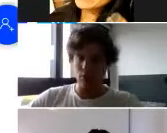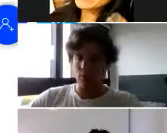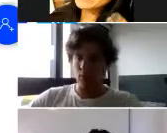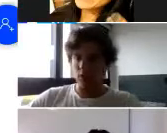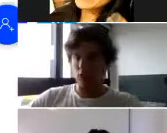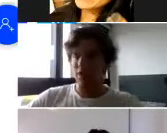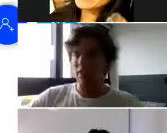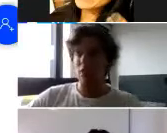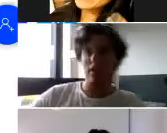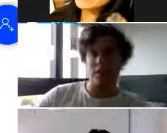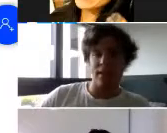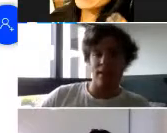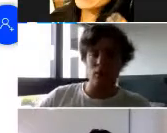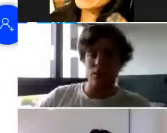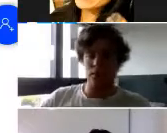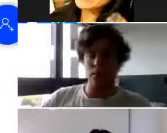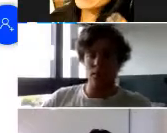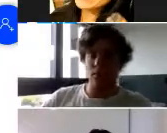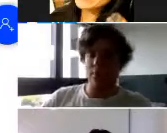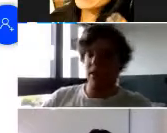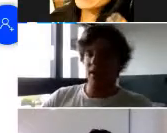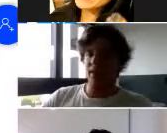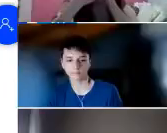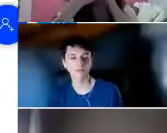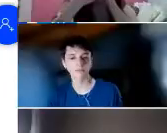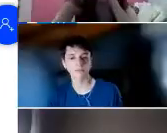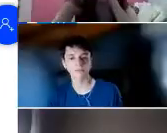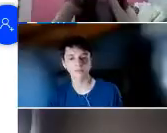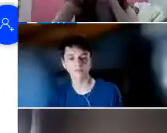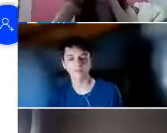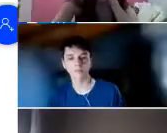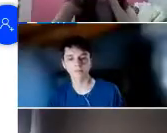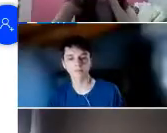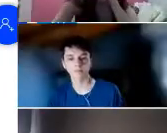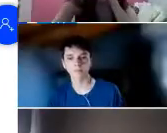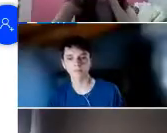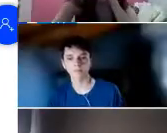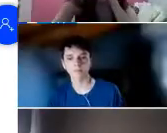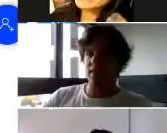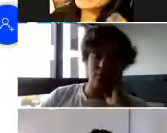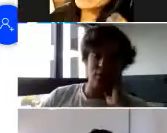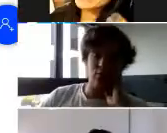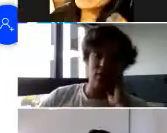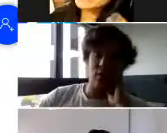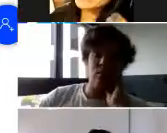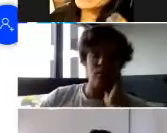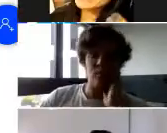resbalando. Entonces, tengo que hacer algo para que estas chapas no resbalen, ¿sí? Y